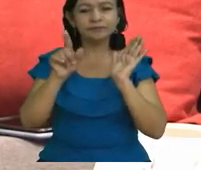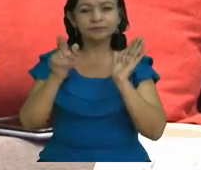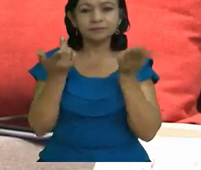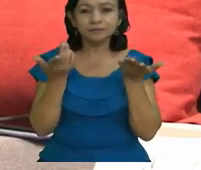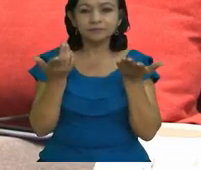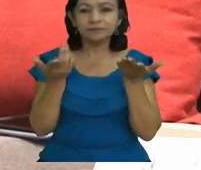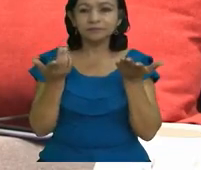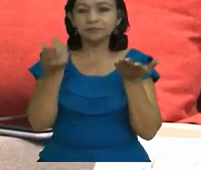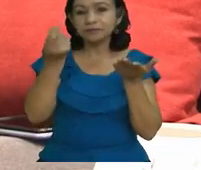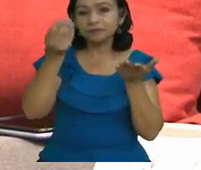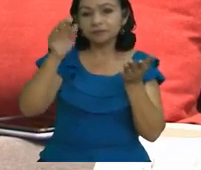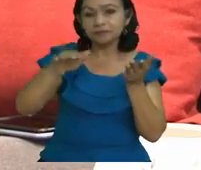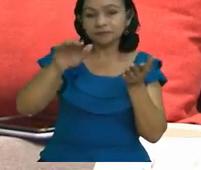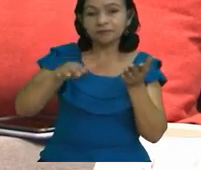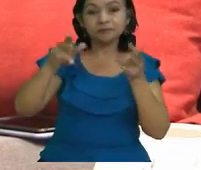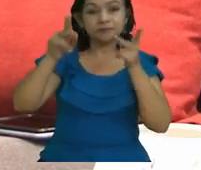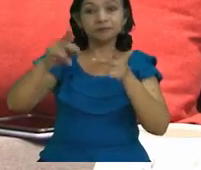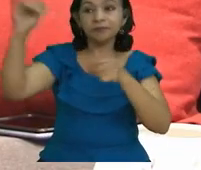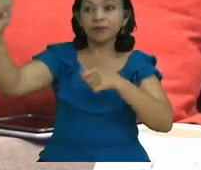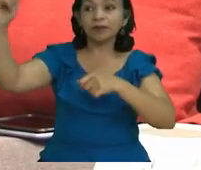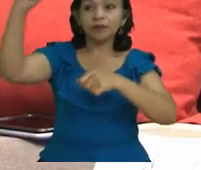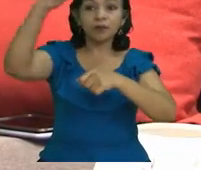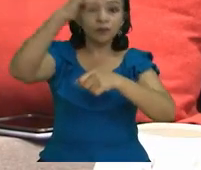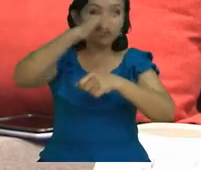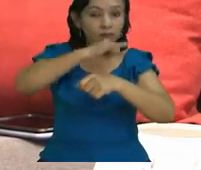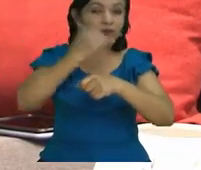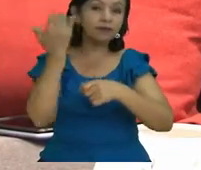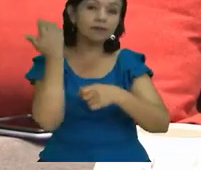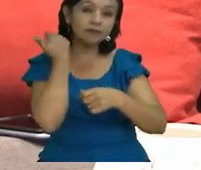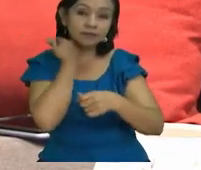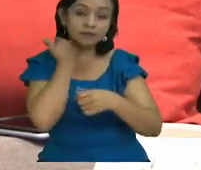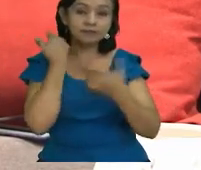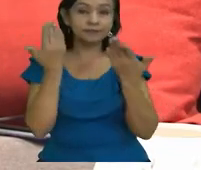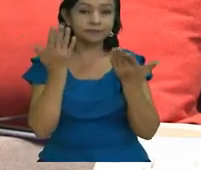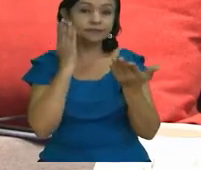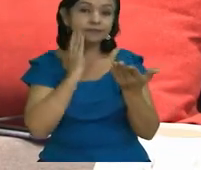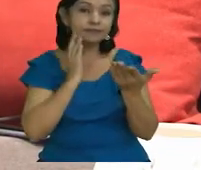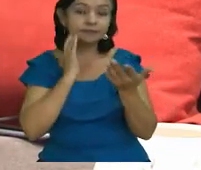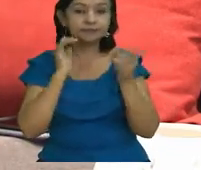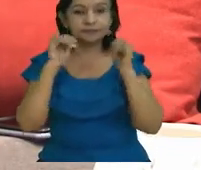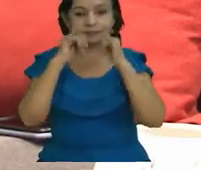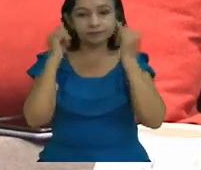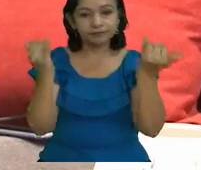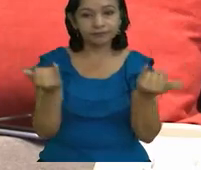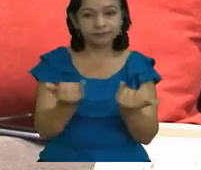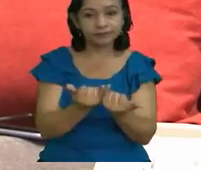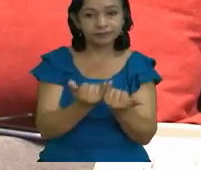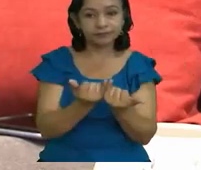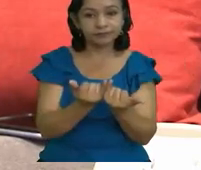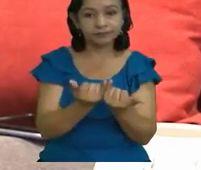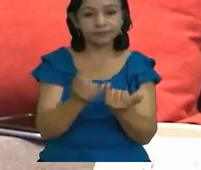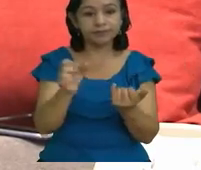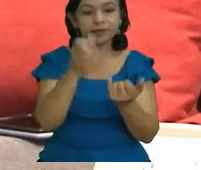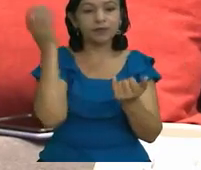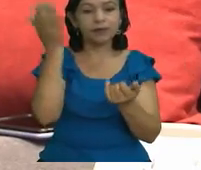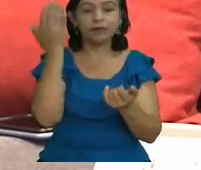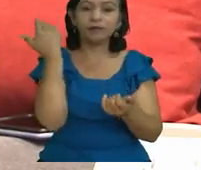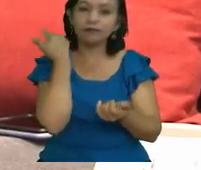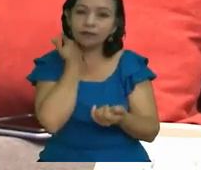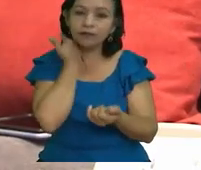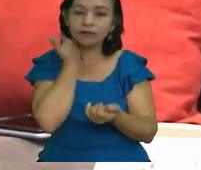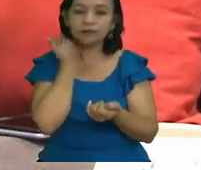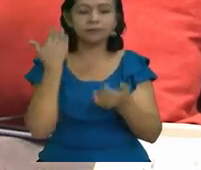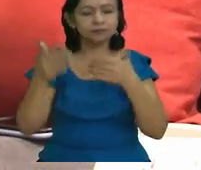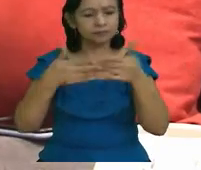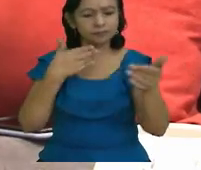ahorras de traer tal vez al productor, aprovechar un experto internacional que está aquí y traer a los productores a una conferencia, sino que desde